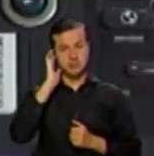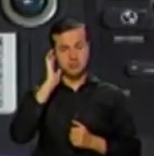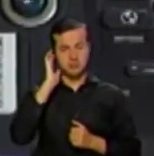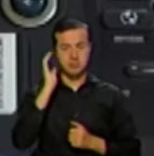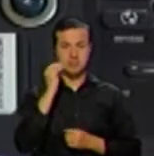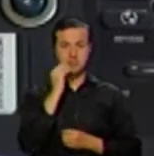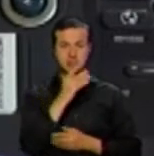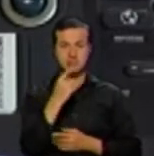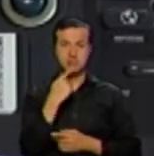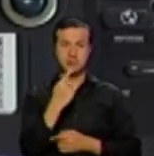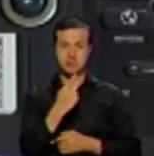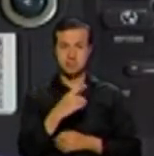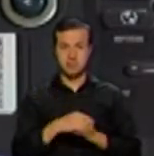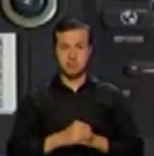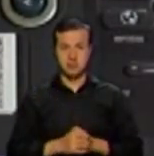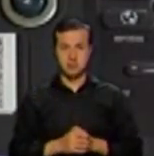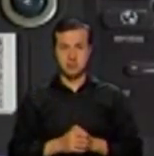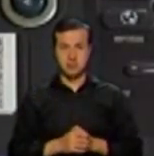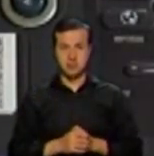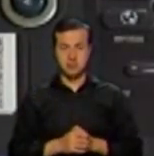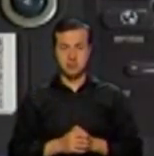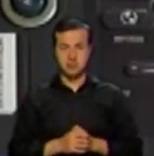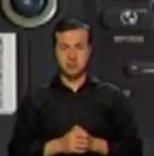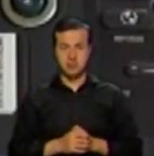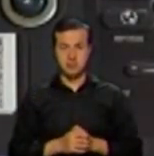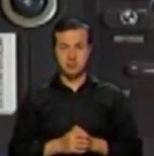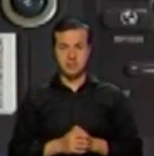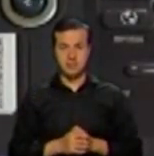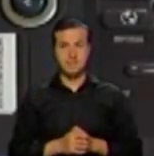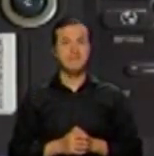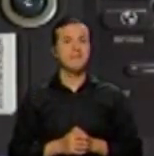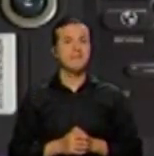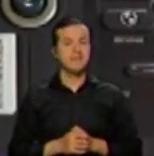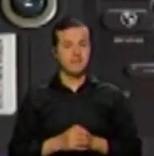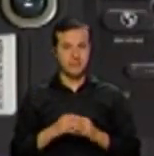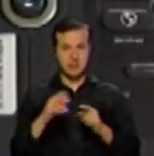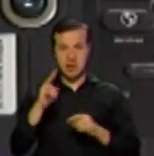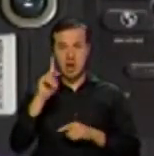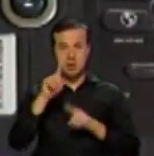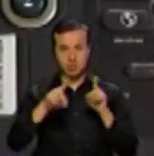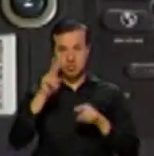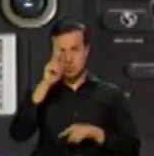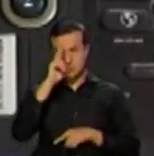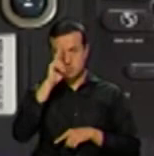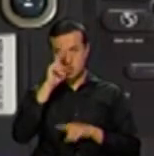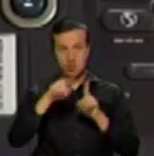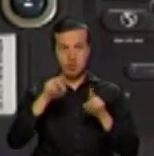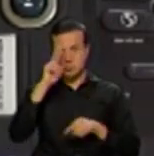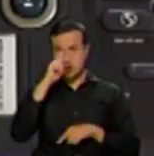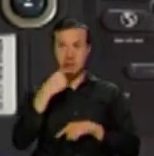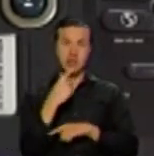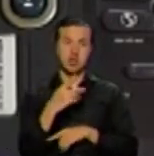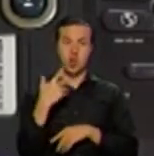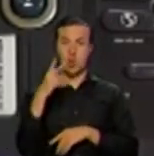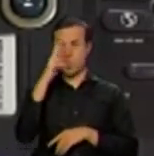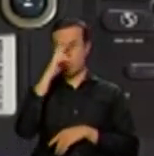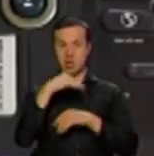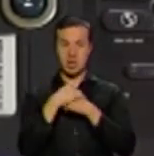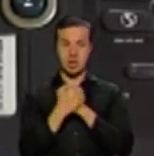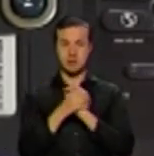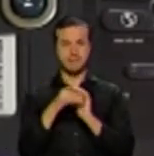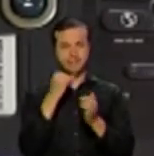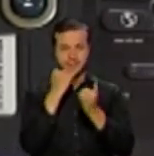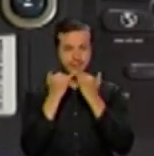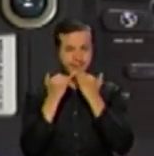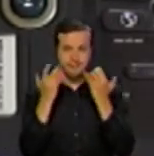podríamos comenzar es que, así como ese término complot, a mí me parece absolutamente